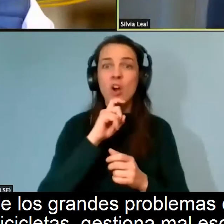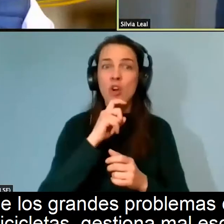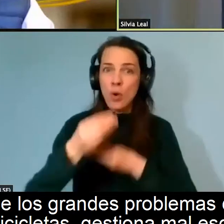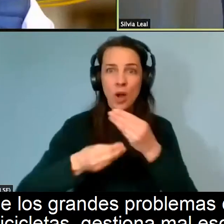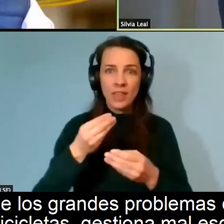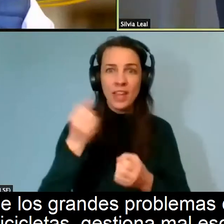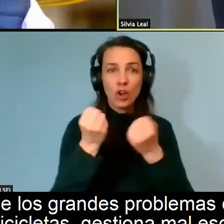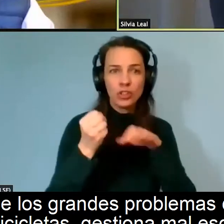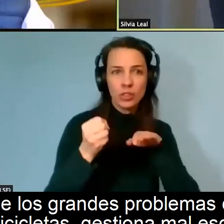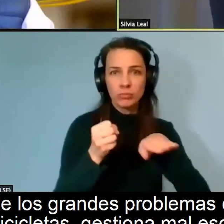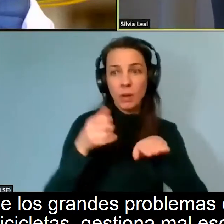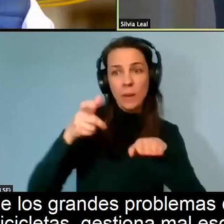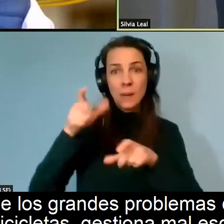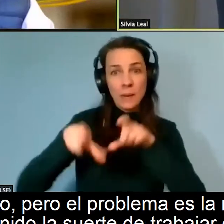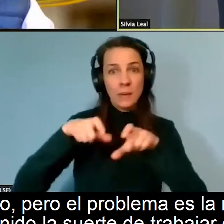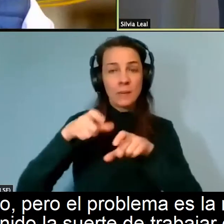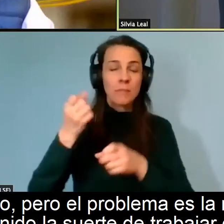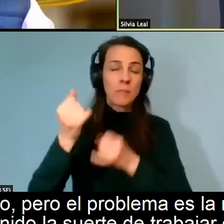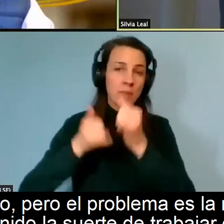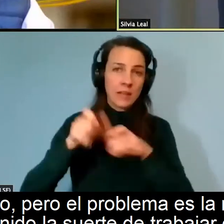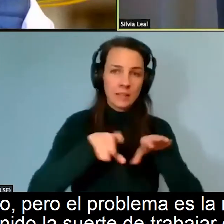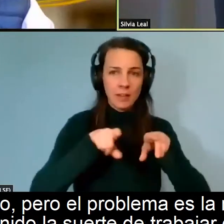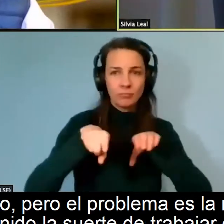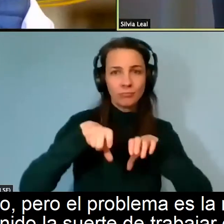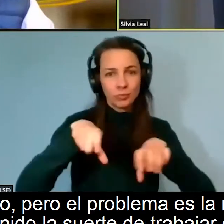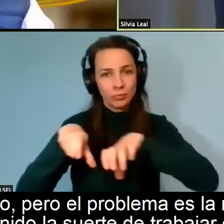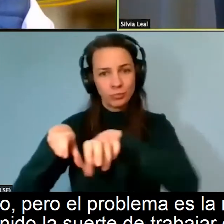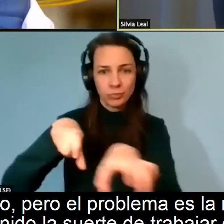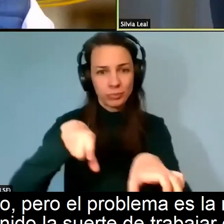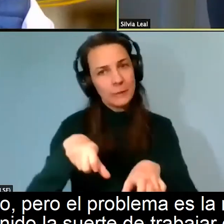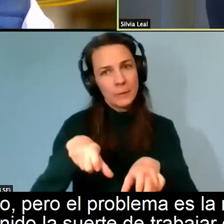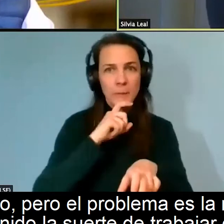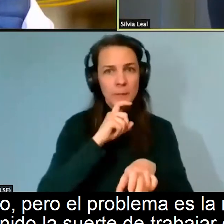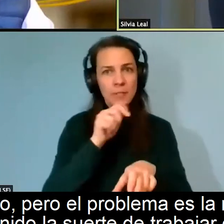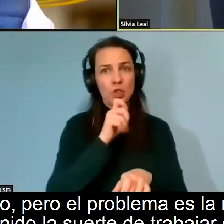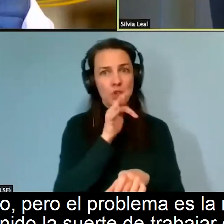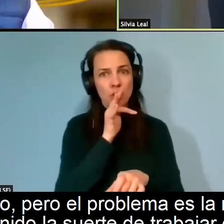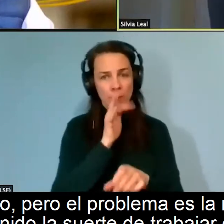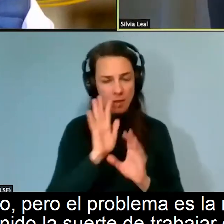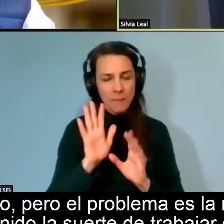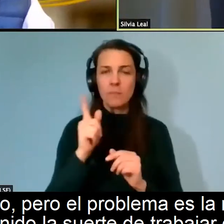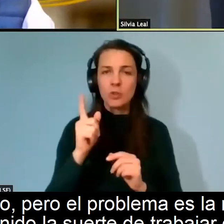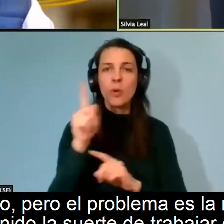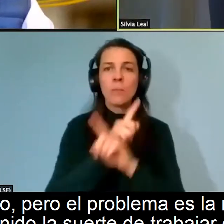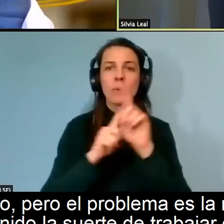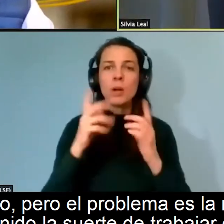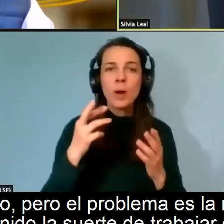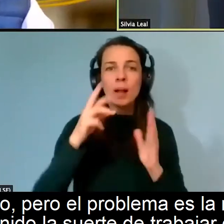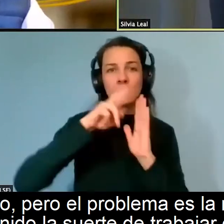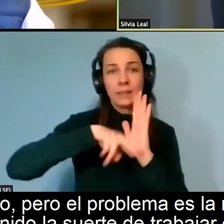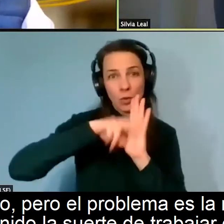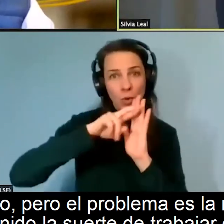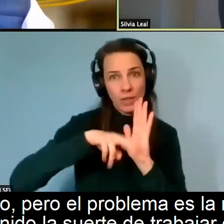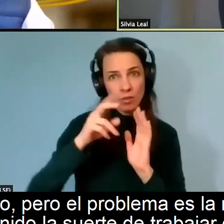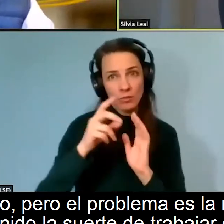esquivarlas, y bueno, pues ahí estaba todavía la ciencia avanzando, ¿no? Pero el problema es la regulación que va por detrás.